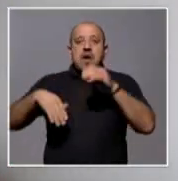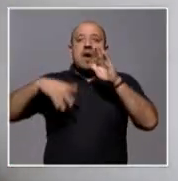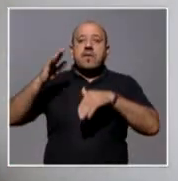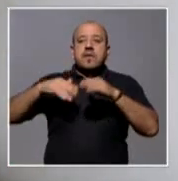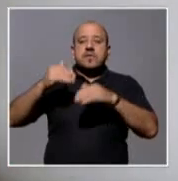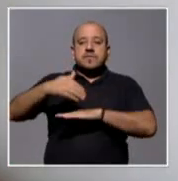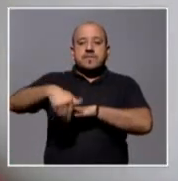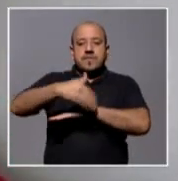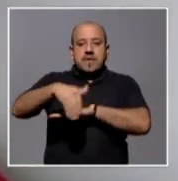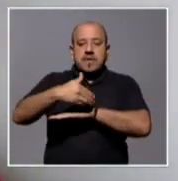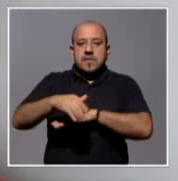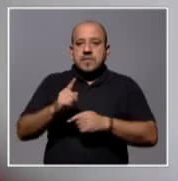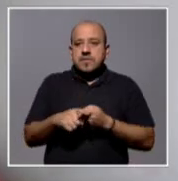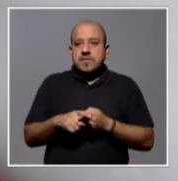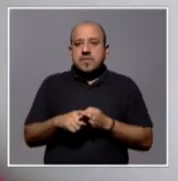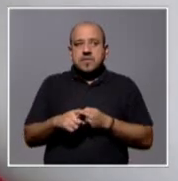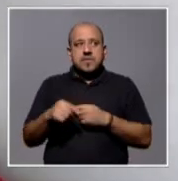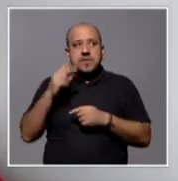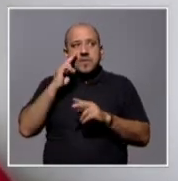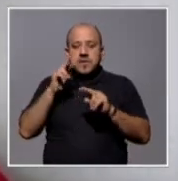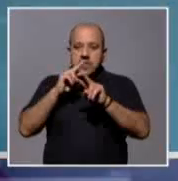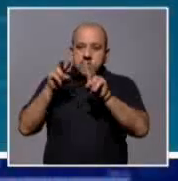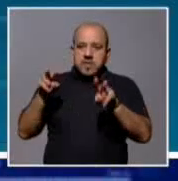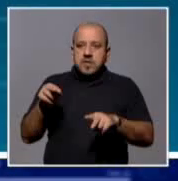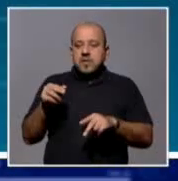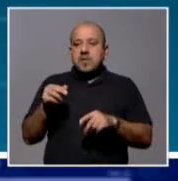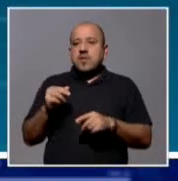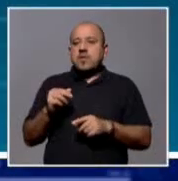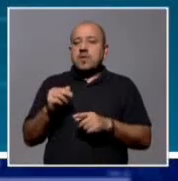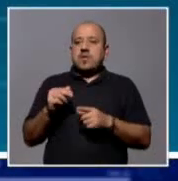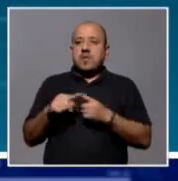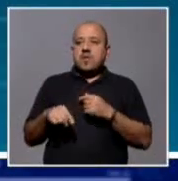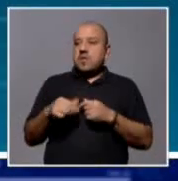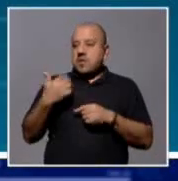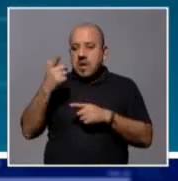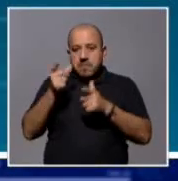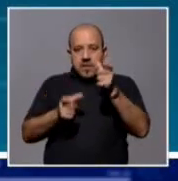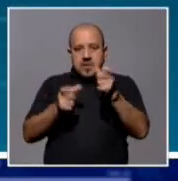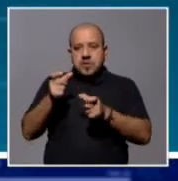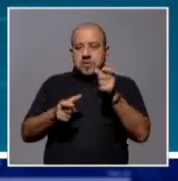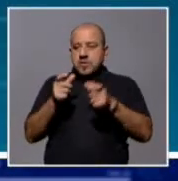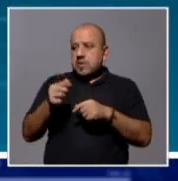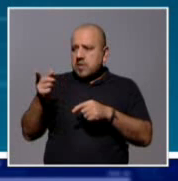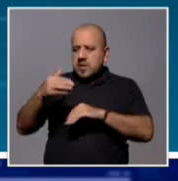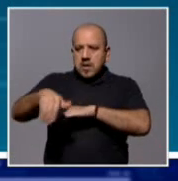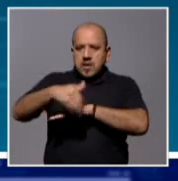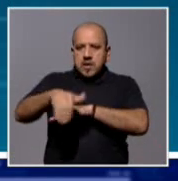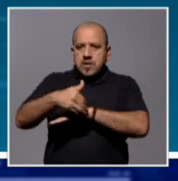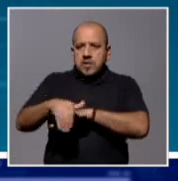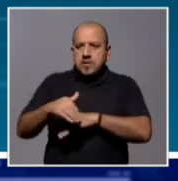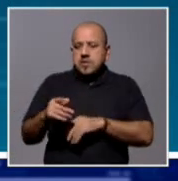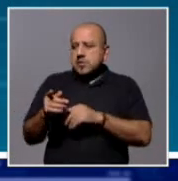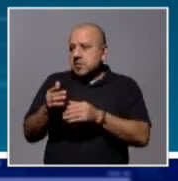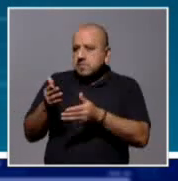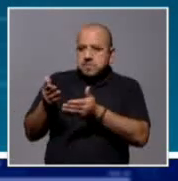toca ir a entrenar o algo, y bueno, si bien nosotros estamos como en una burbuja, pero la gente que te cruzas en la calle, como que